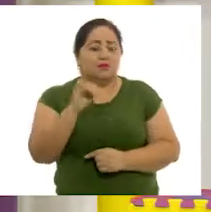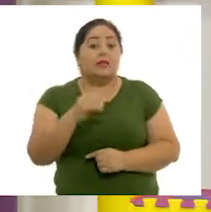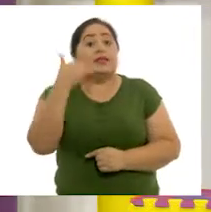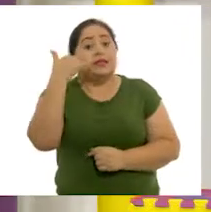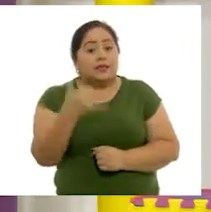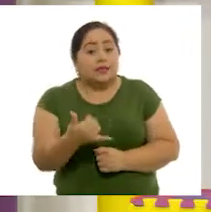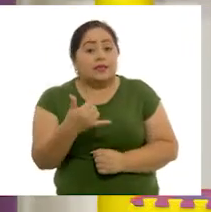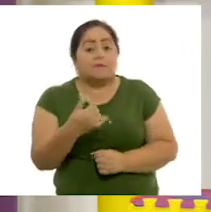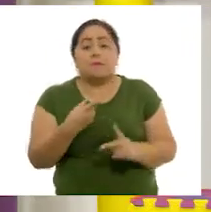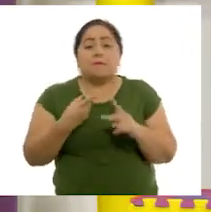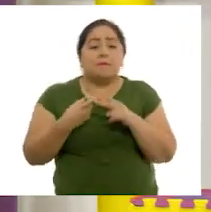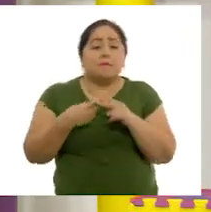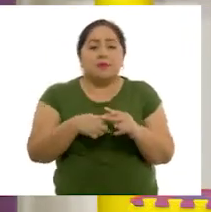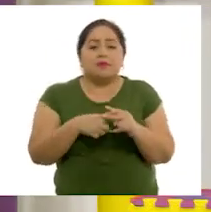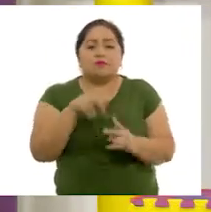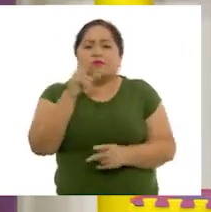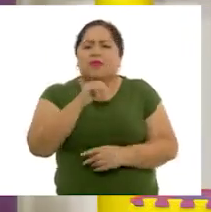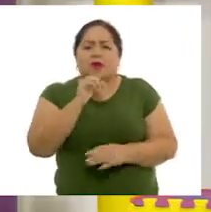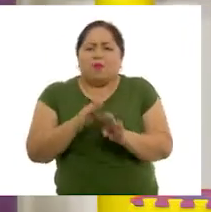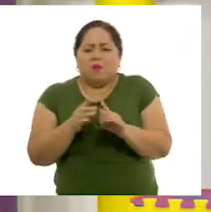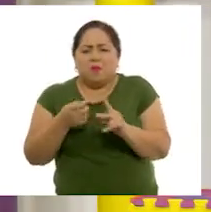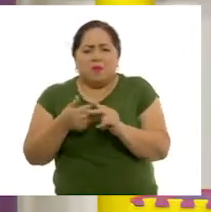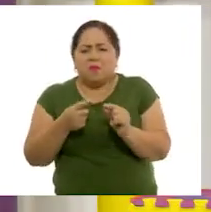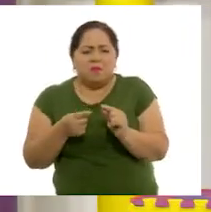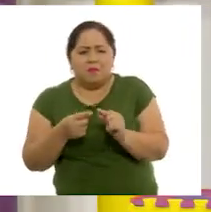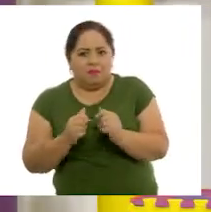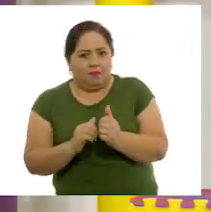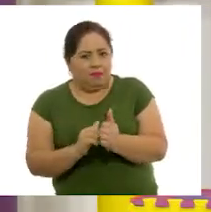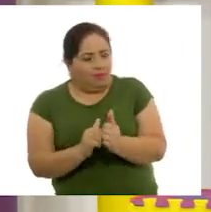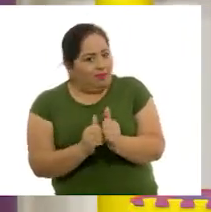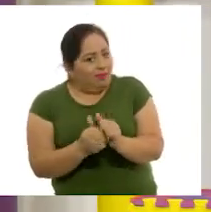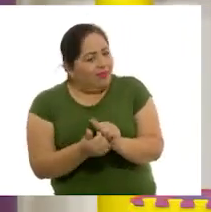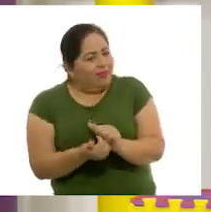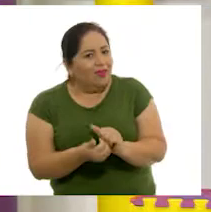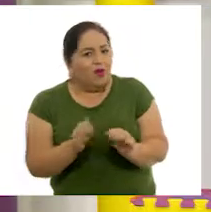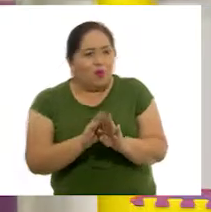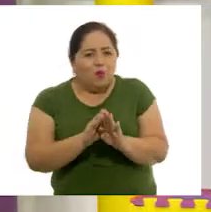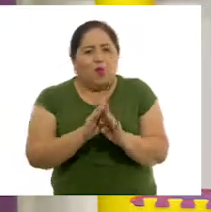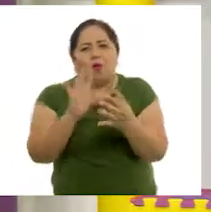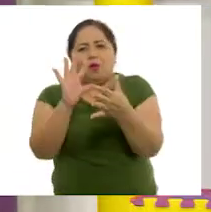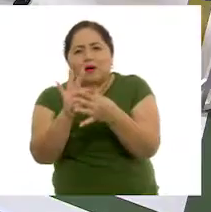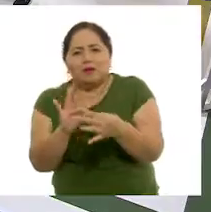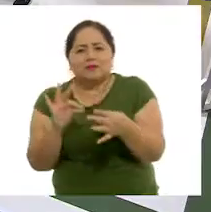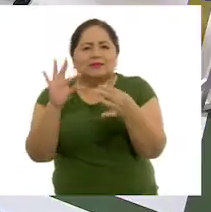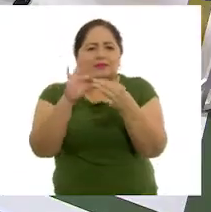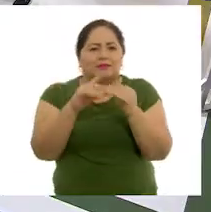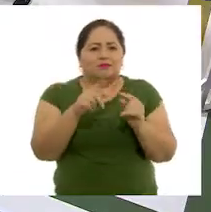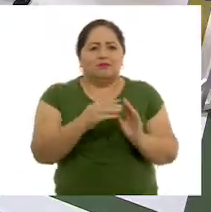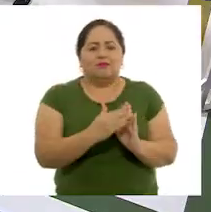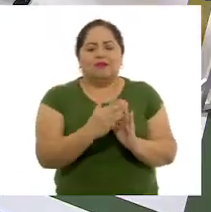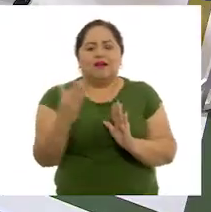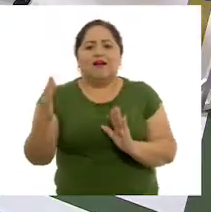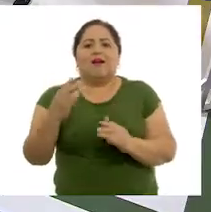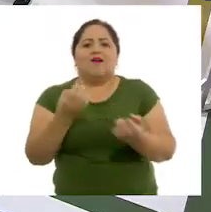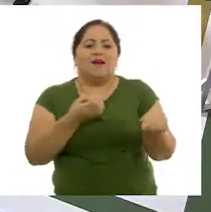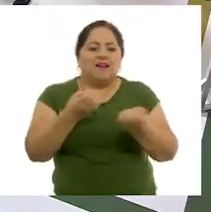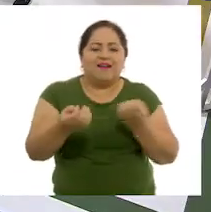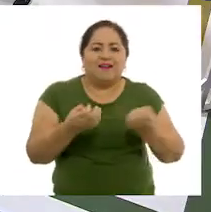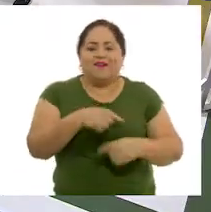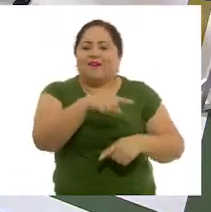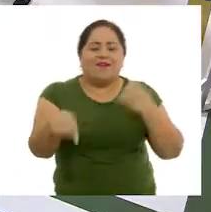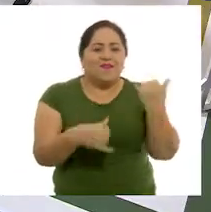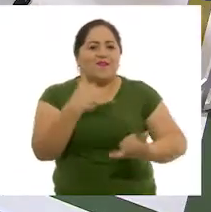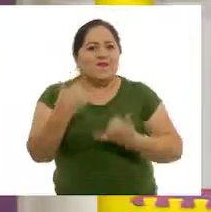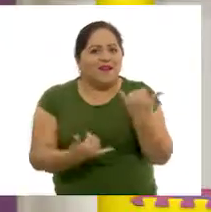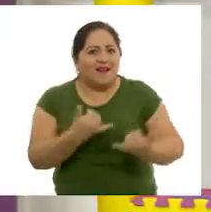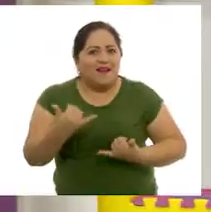y empezamos desde nada, si se pudieron dar cuenta, niñas y niños. Primero empezamos descifrando exactamente qué son las trayectorias, después